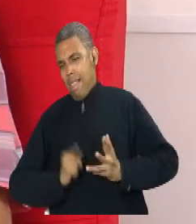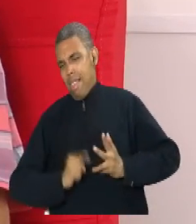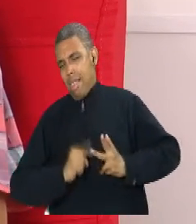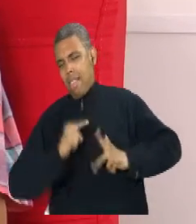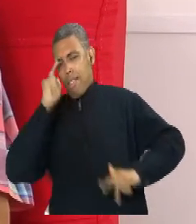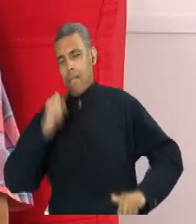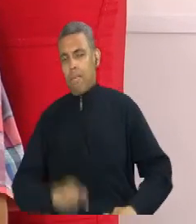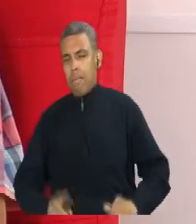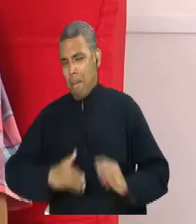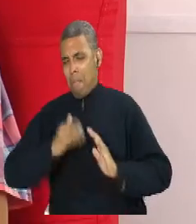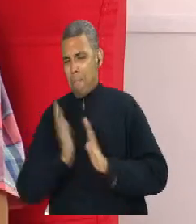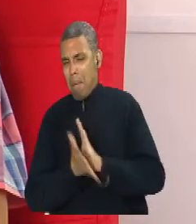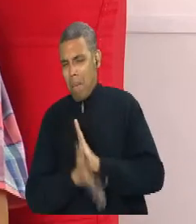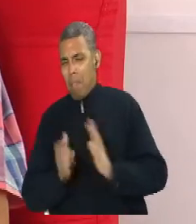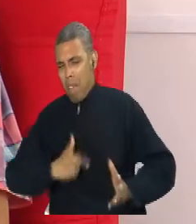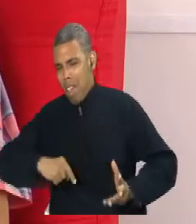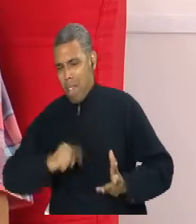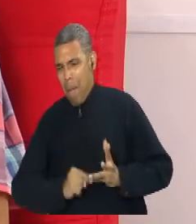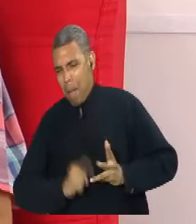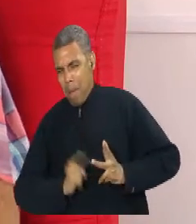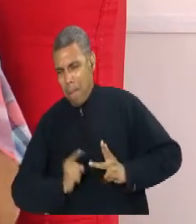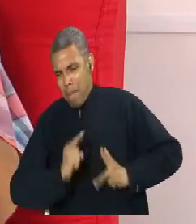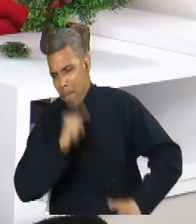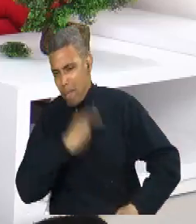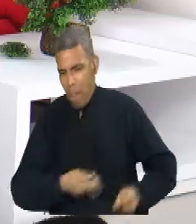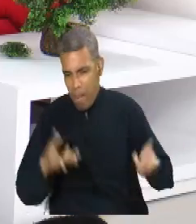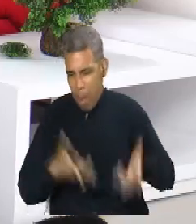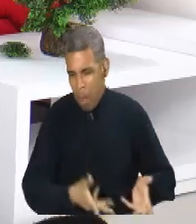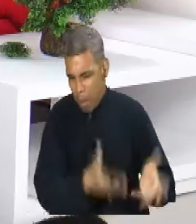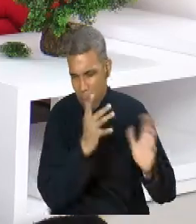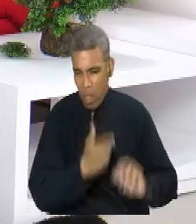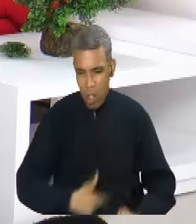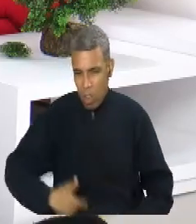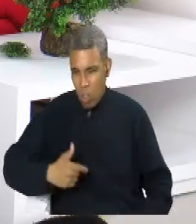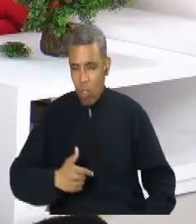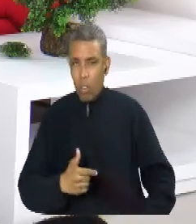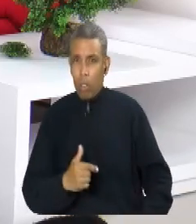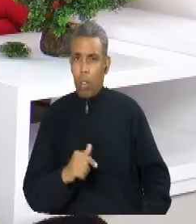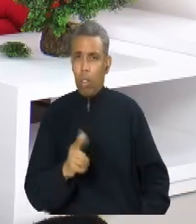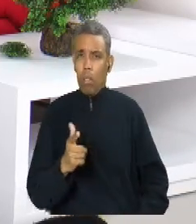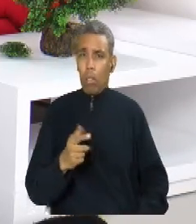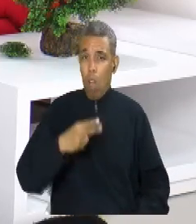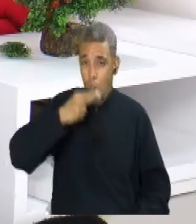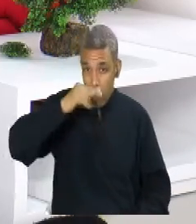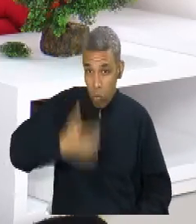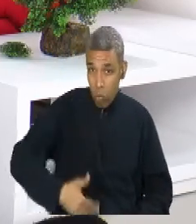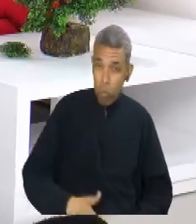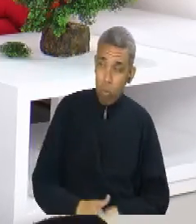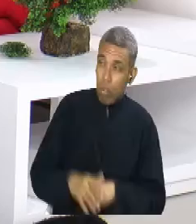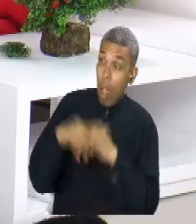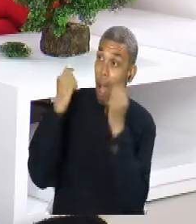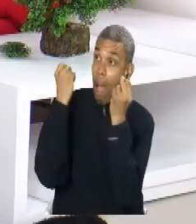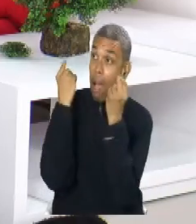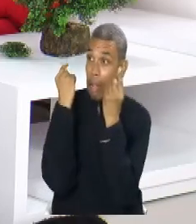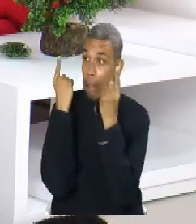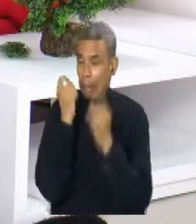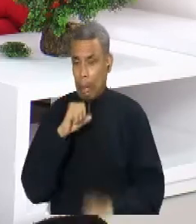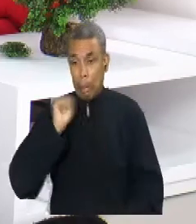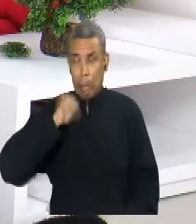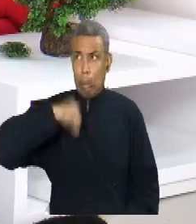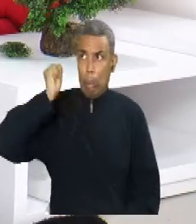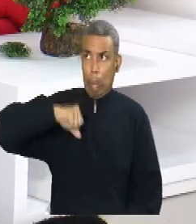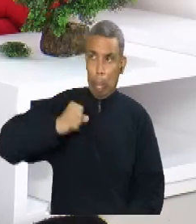para escucha que usted que no sé que el niño no te va a entender eso el niño quiere algo puntual